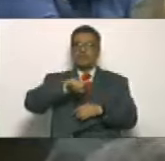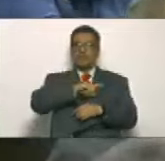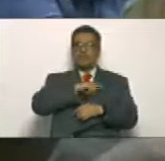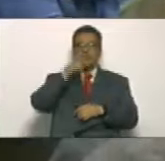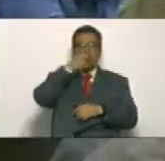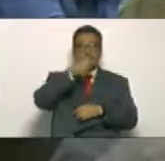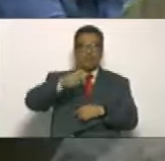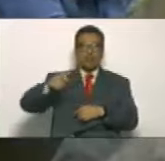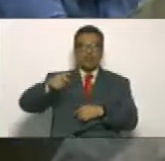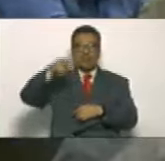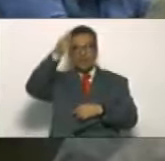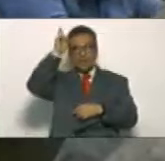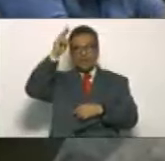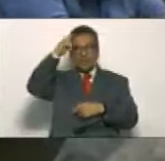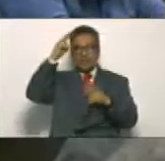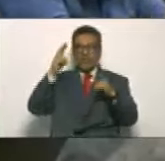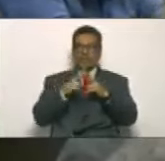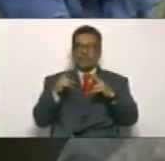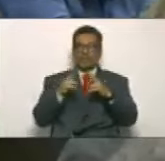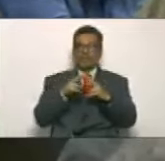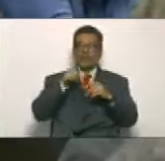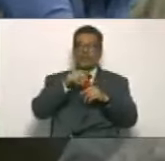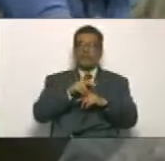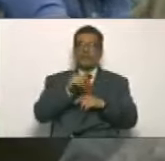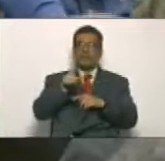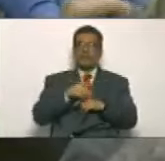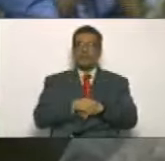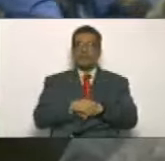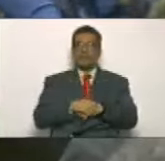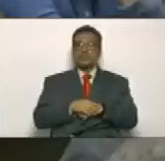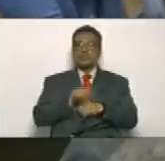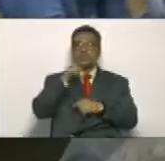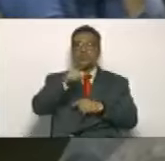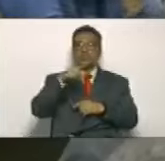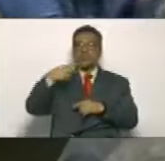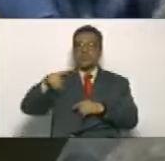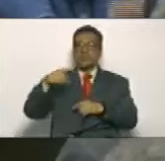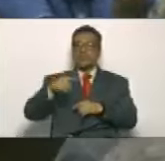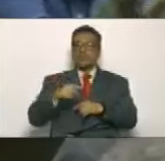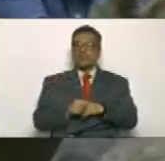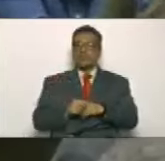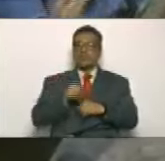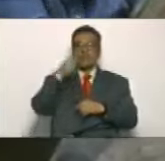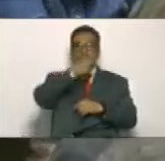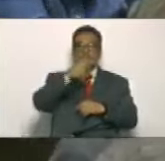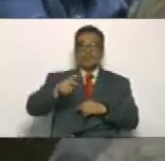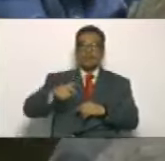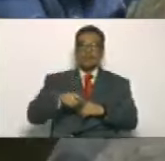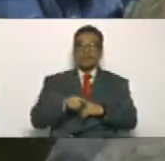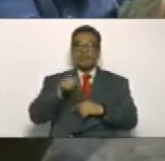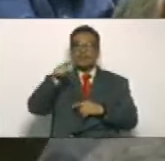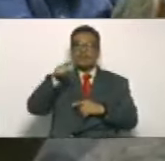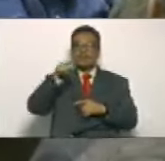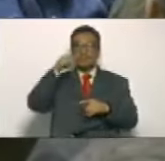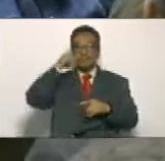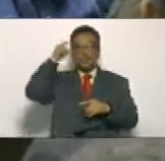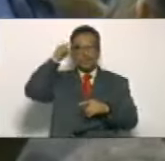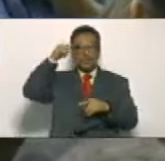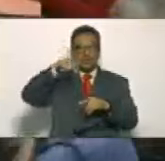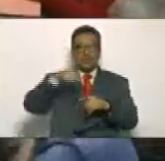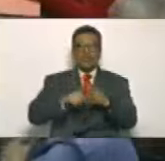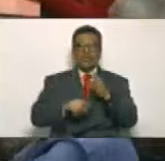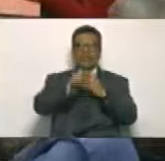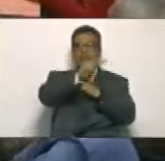pueblos indígenas tenemos ese reconocimiento a esos derechos de los pueblos indígenas. Aquí hoy, que